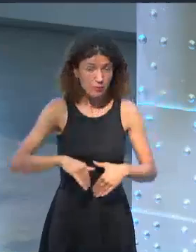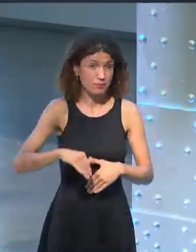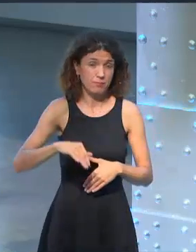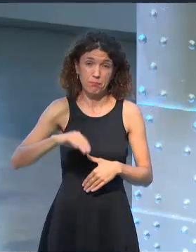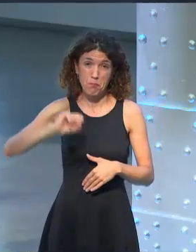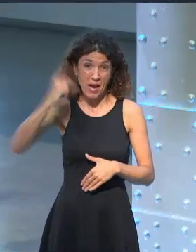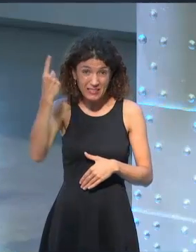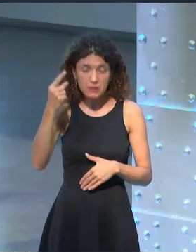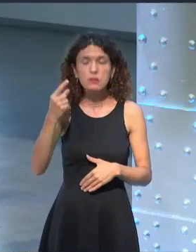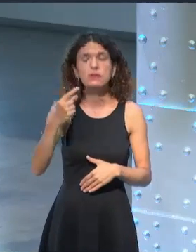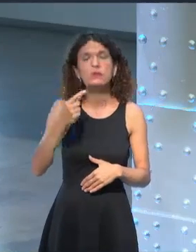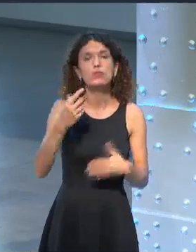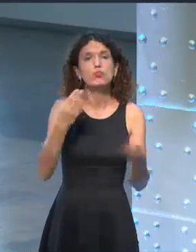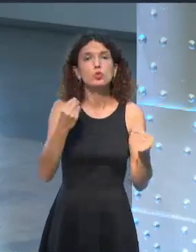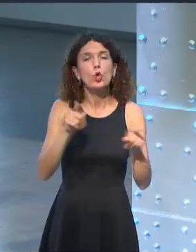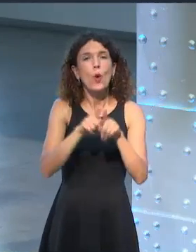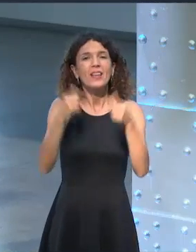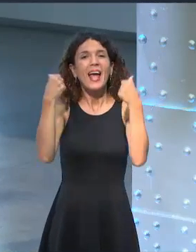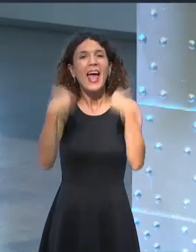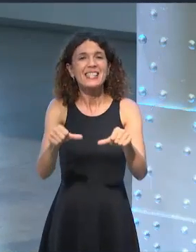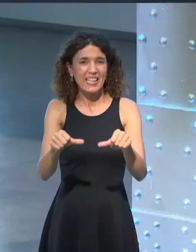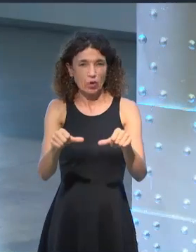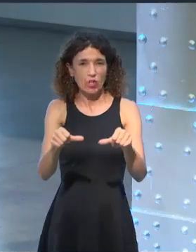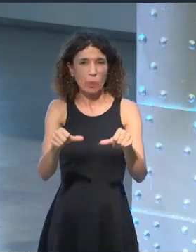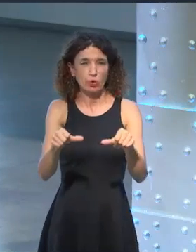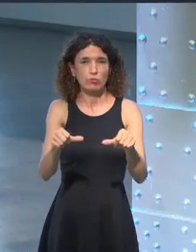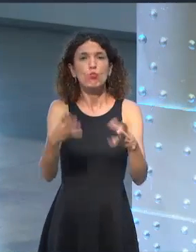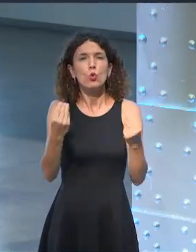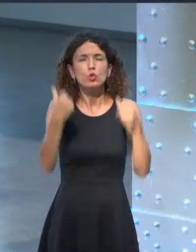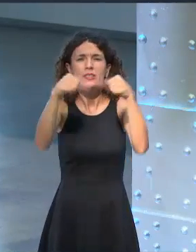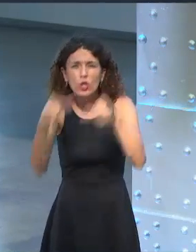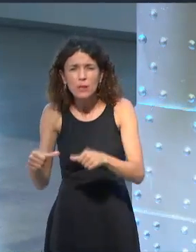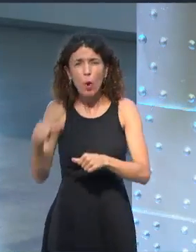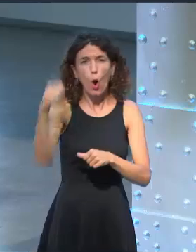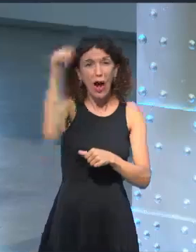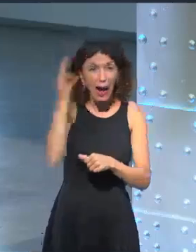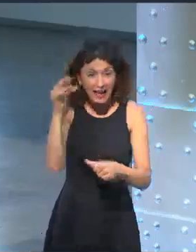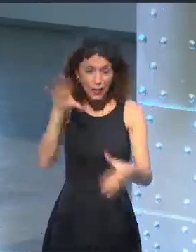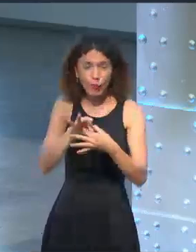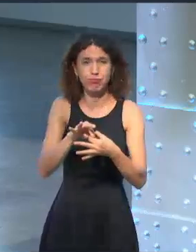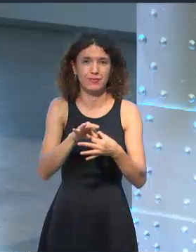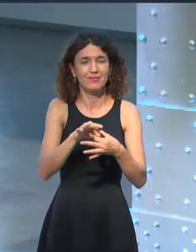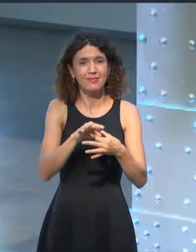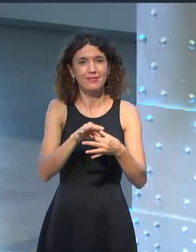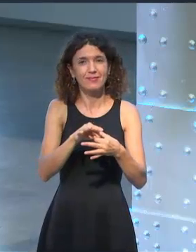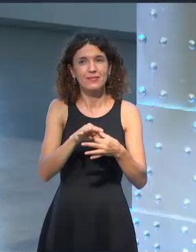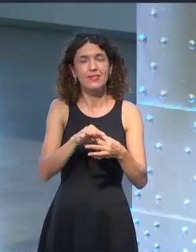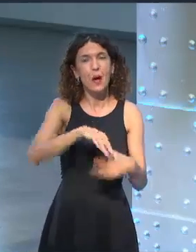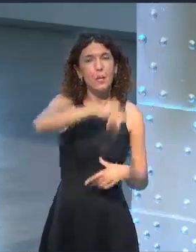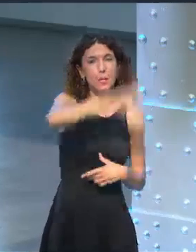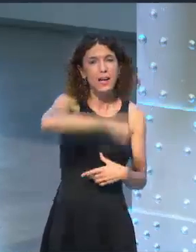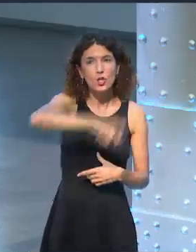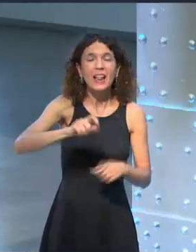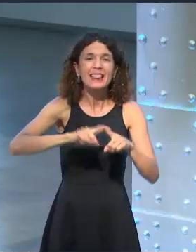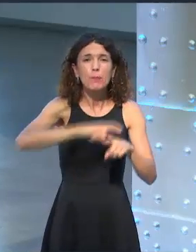todo, hay muchos estereotipos. Existen muchos estereotipos y muchos estereotipos de género en torno a las personas